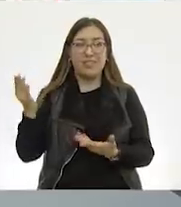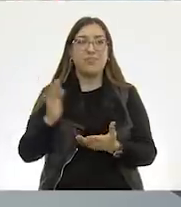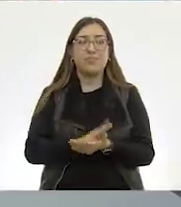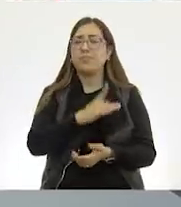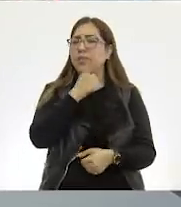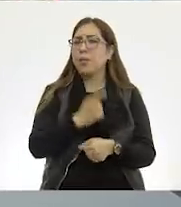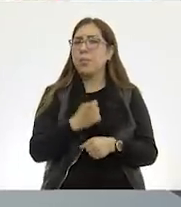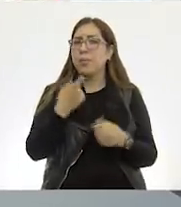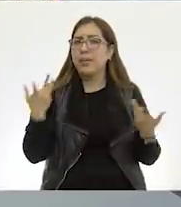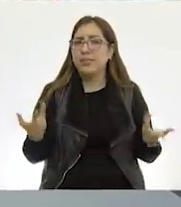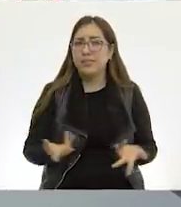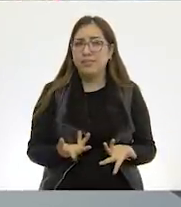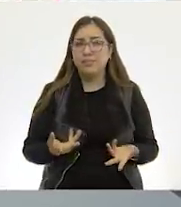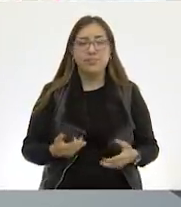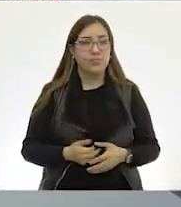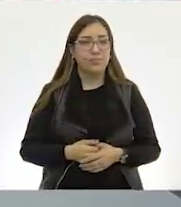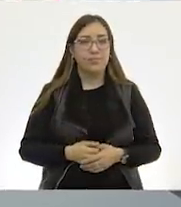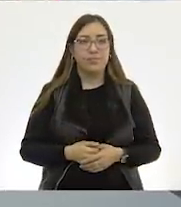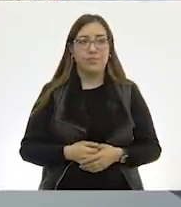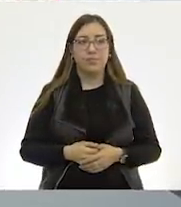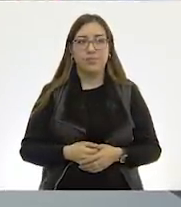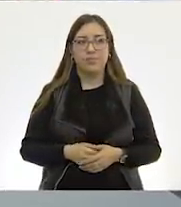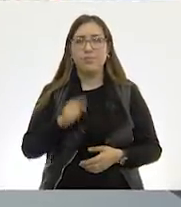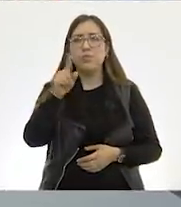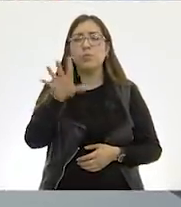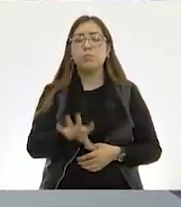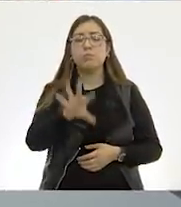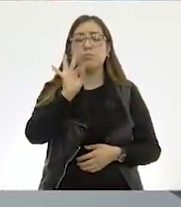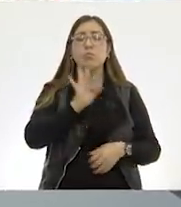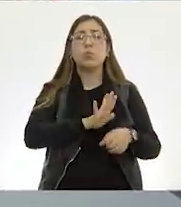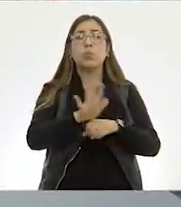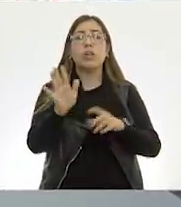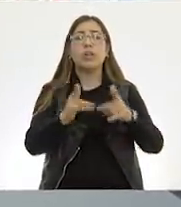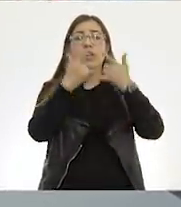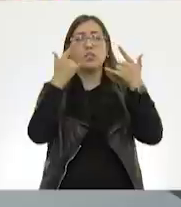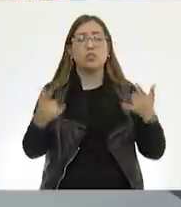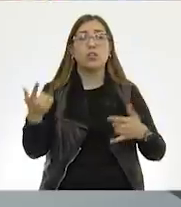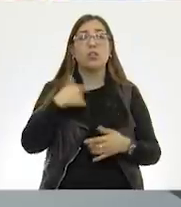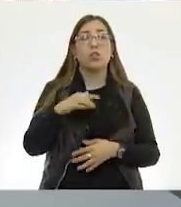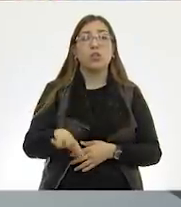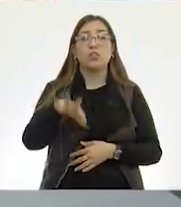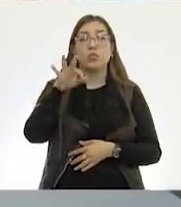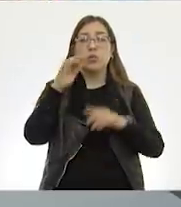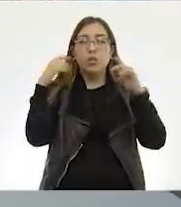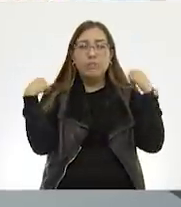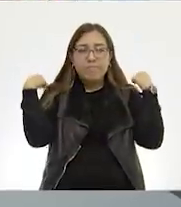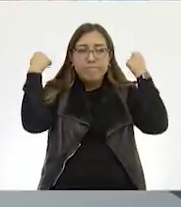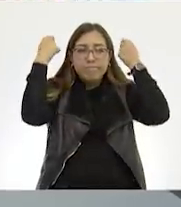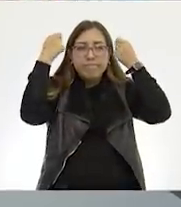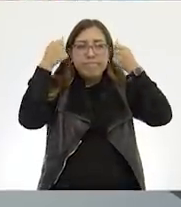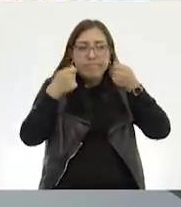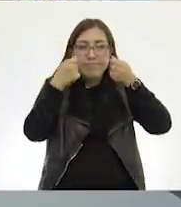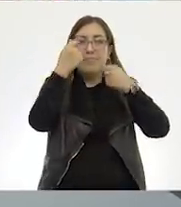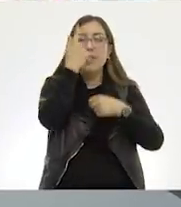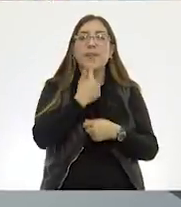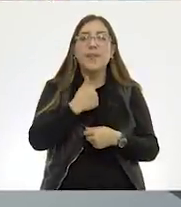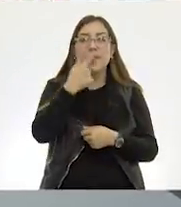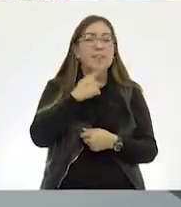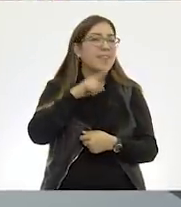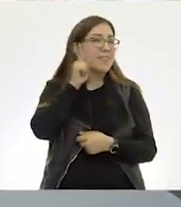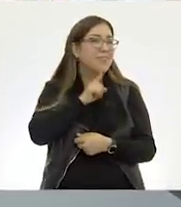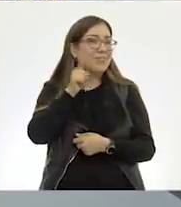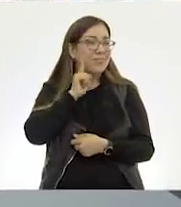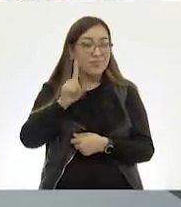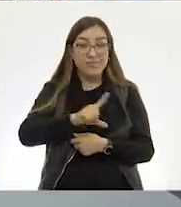Lo primero que tienes que hacer es elegir qué cuento vas a contar. Yo elegí Caperucita Roja. Después, tienes que dibujar a